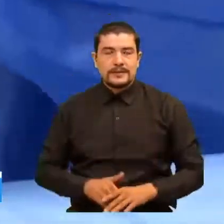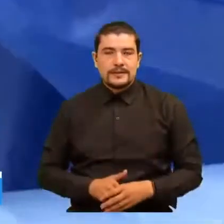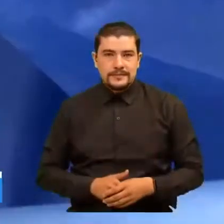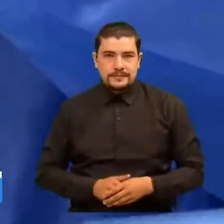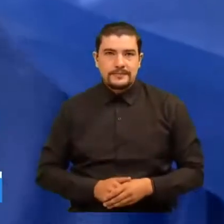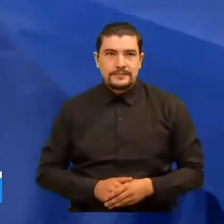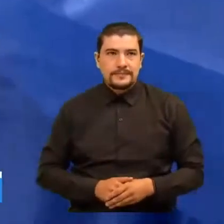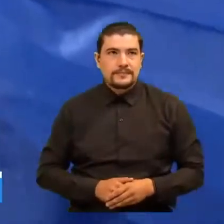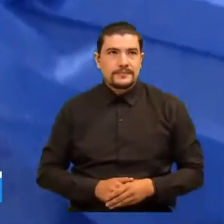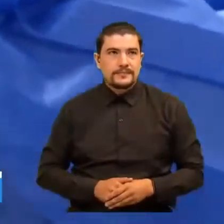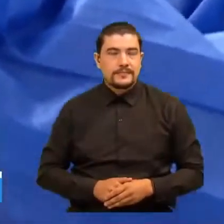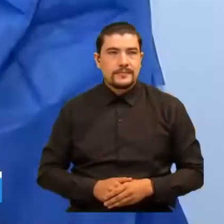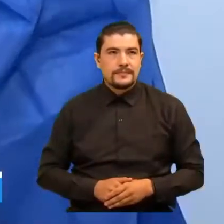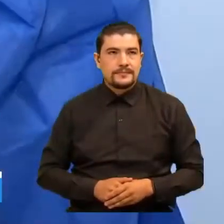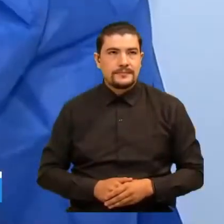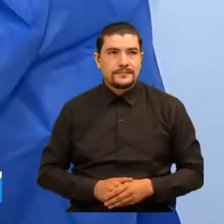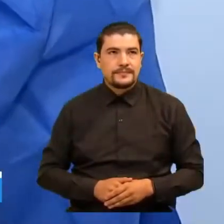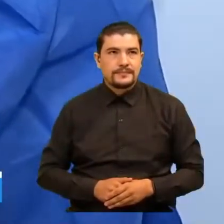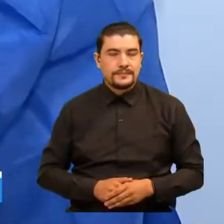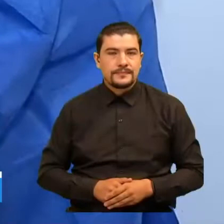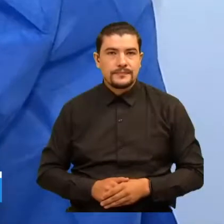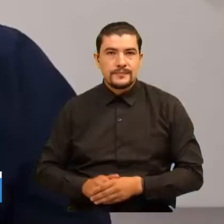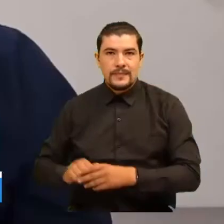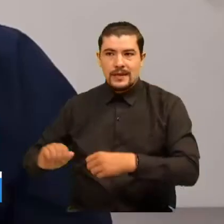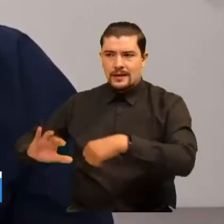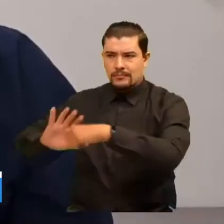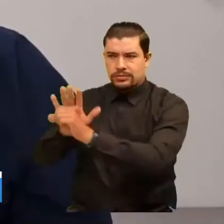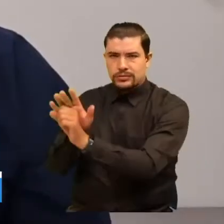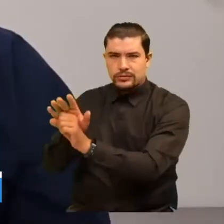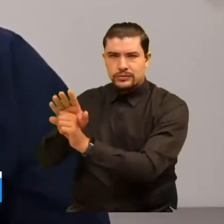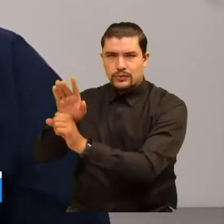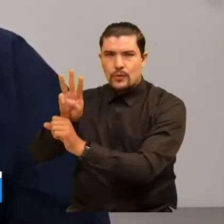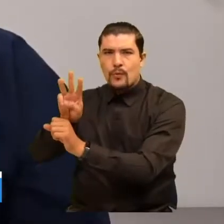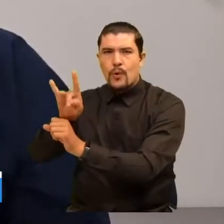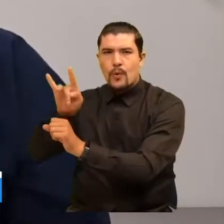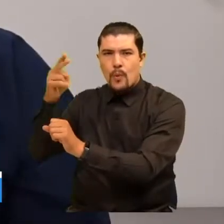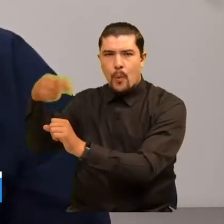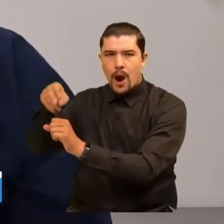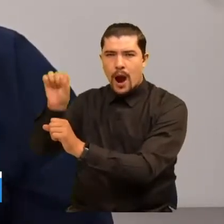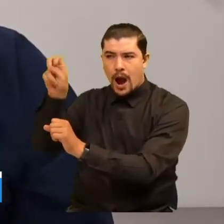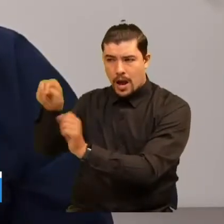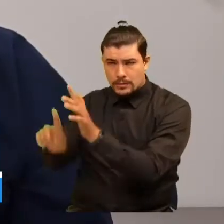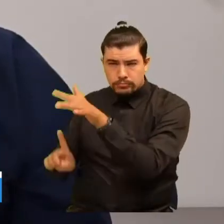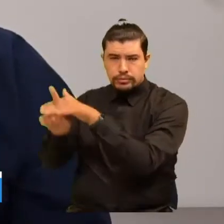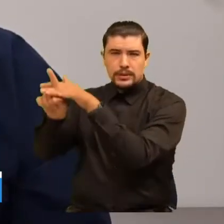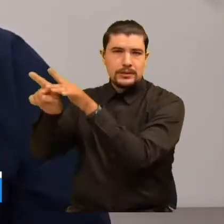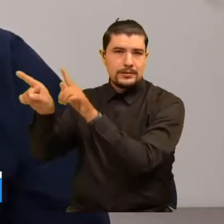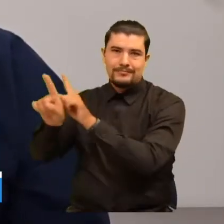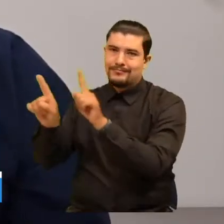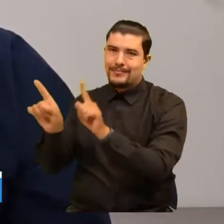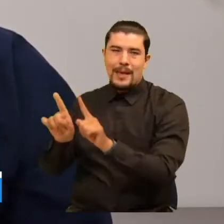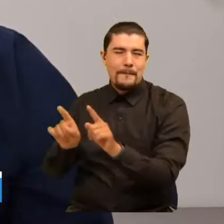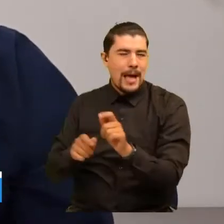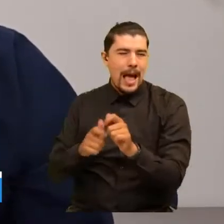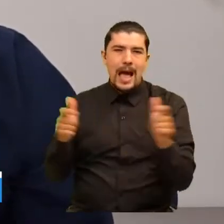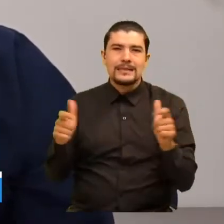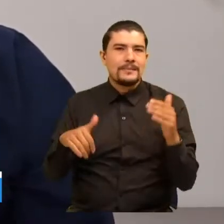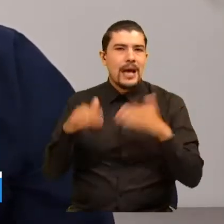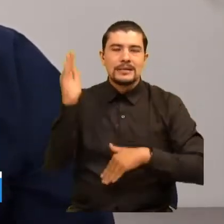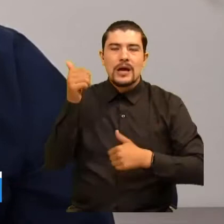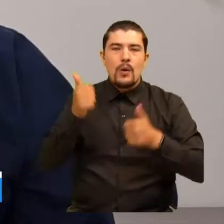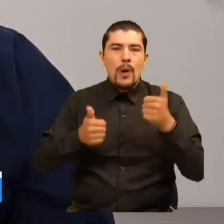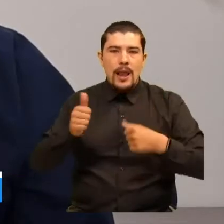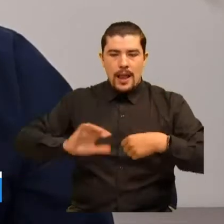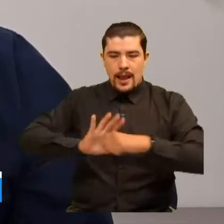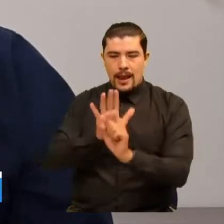Wuhan no es la que predomina en estos momentos, sino la Delta, y esto ha aumentado el factor R en